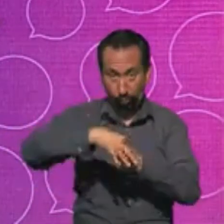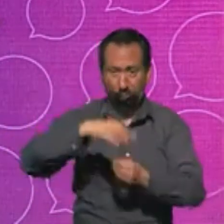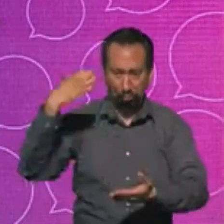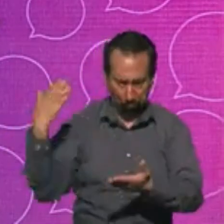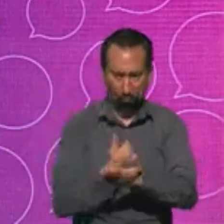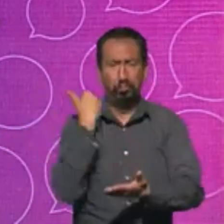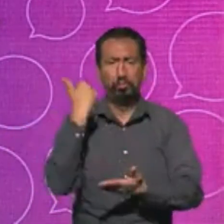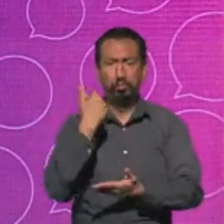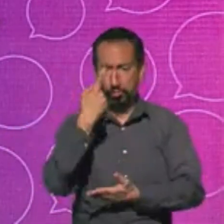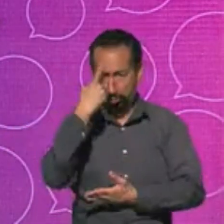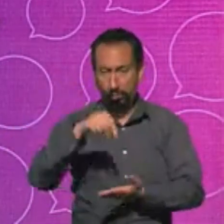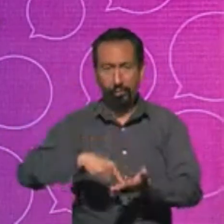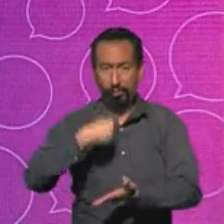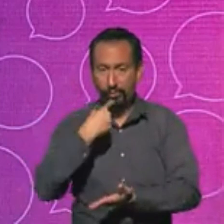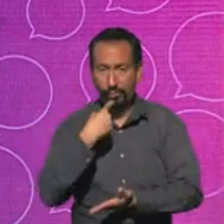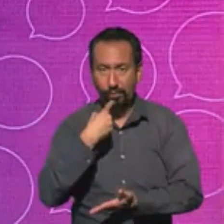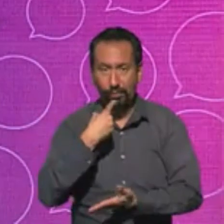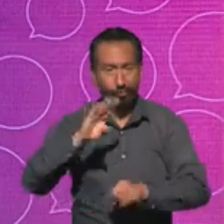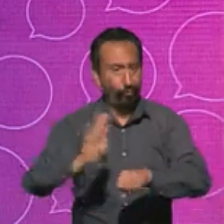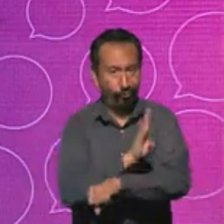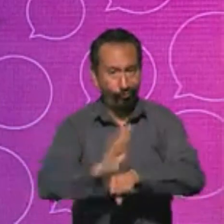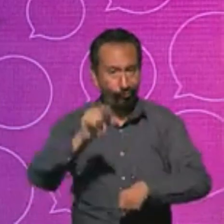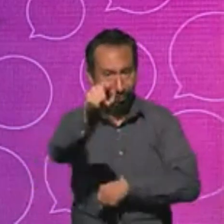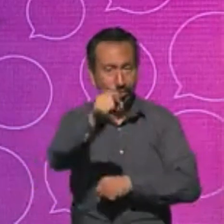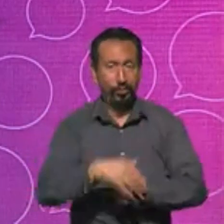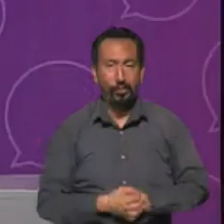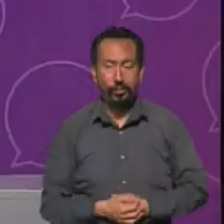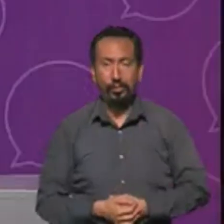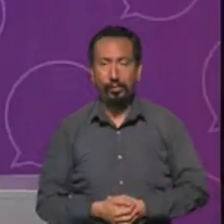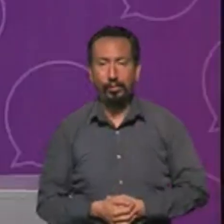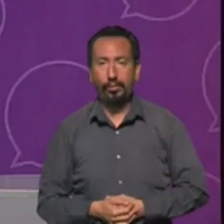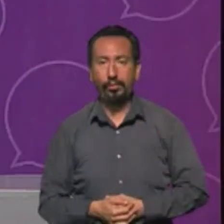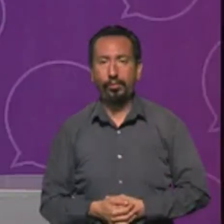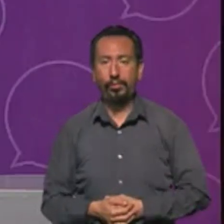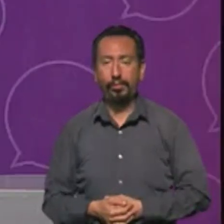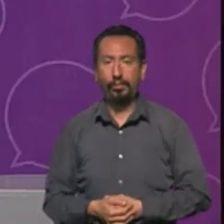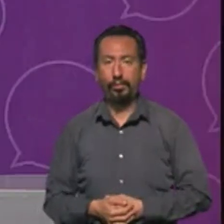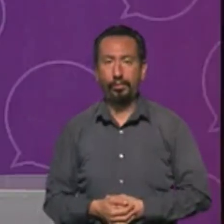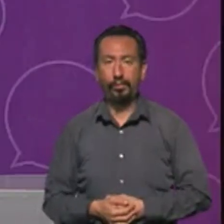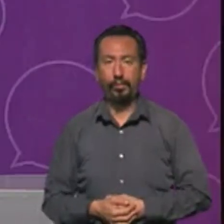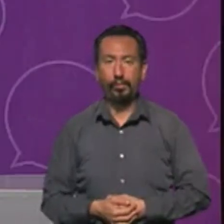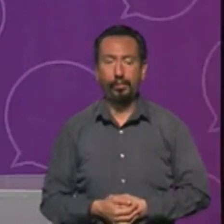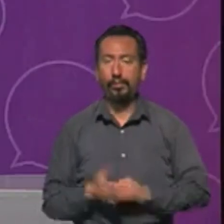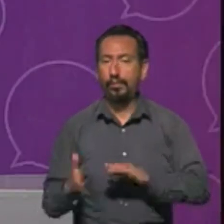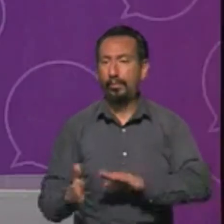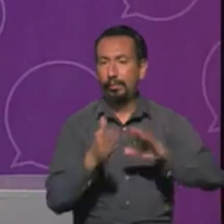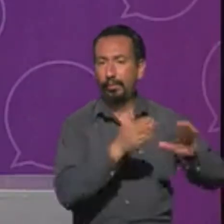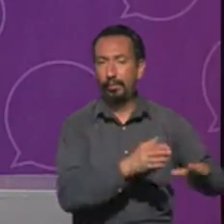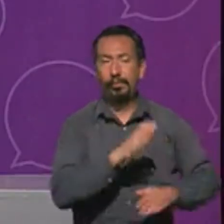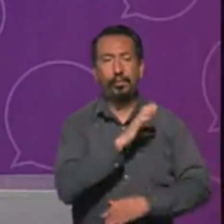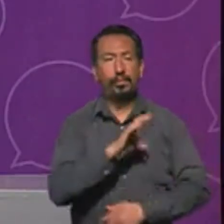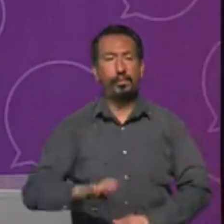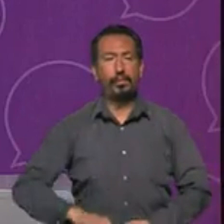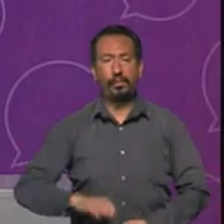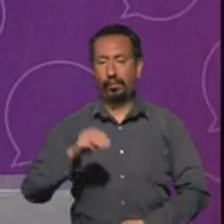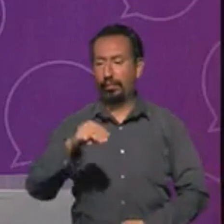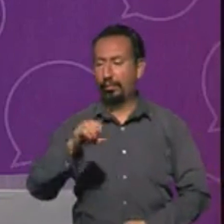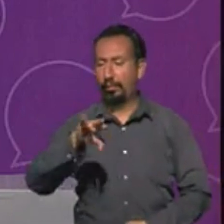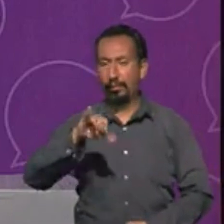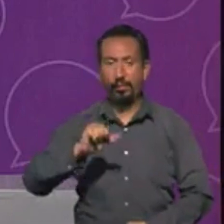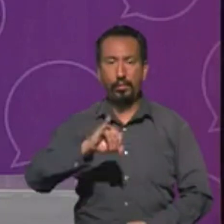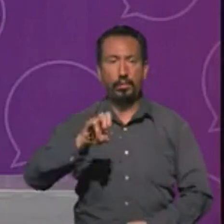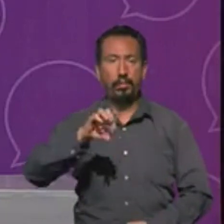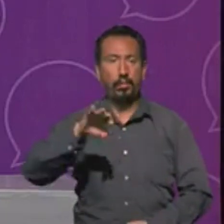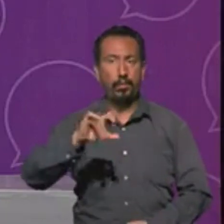en Celaya para el bienestar de todos gracias candidato vamos ahora con el candidato de morena